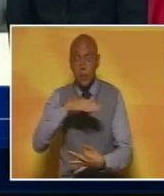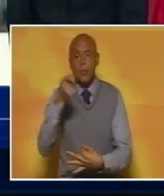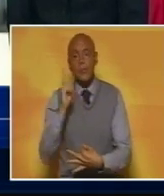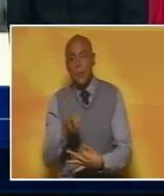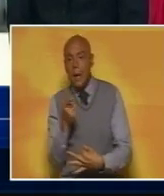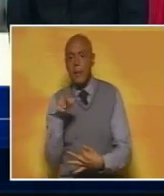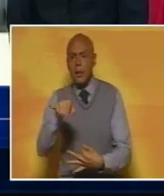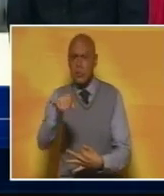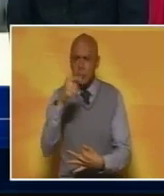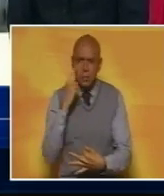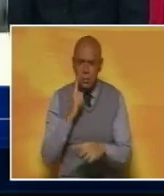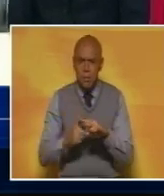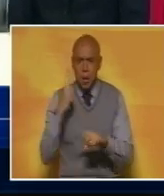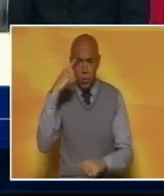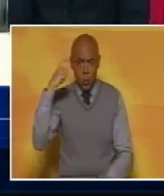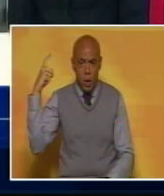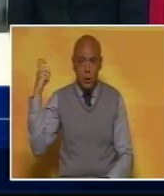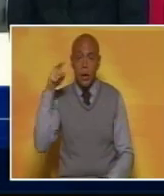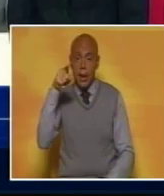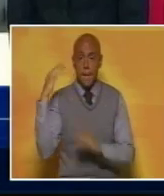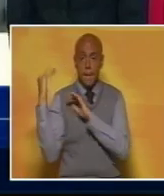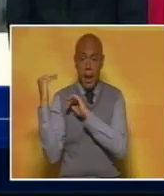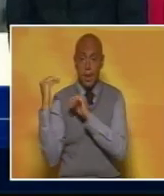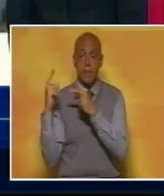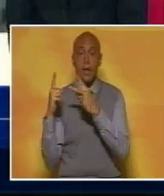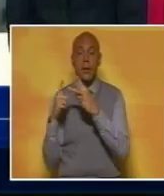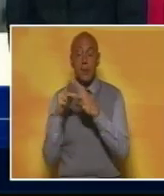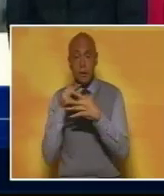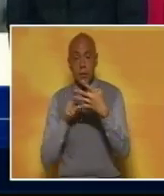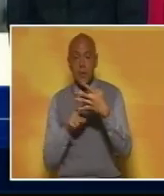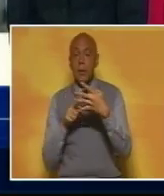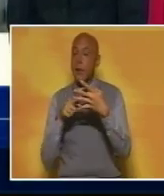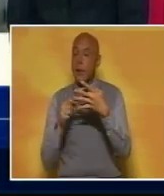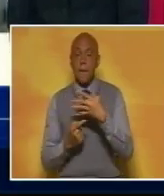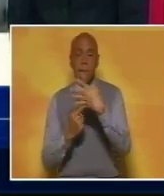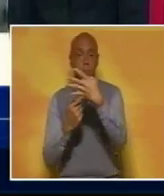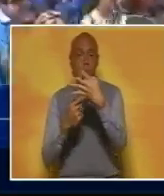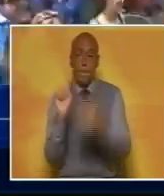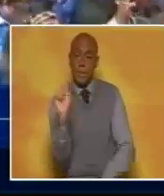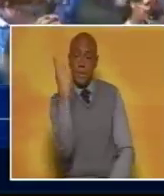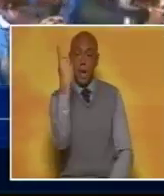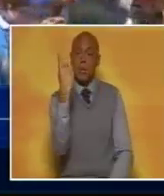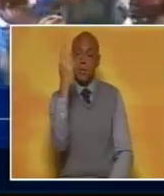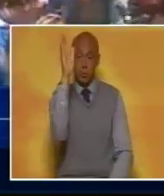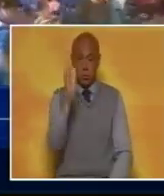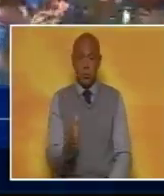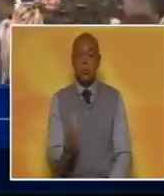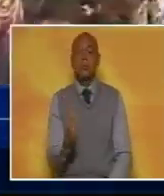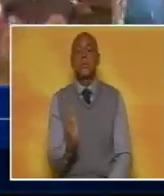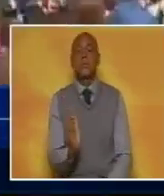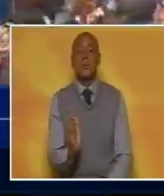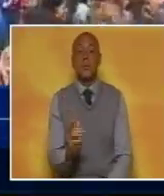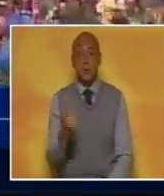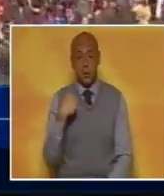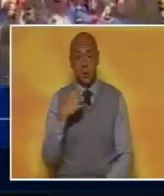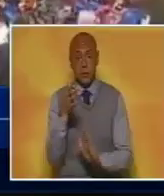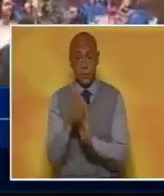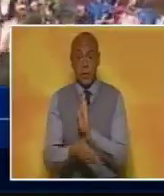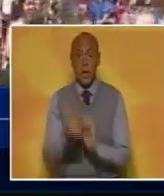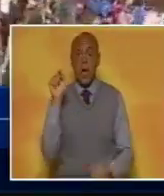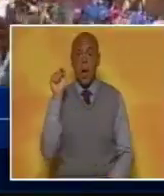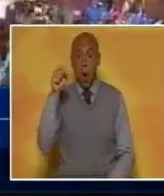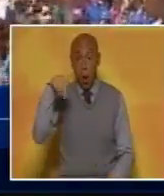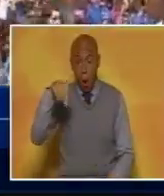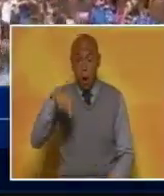necesidades, sus anhelos y sus esperanzas, primeros en la fila. Estas declaraciones se producen cuando hoy